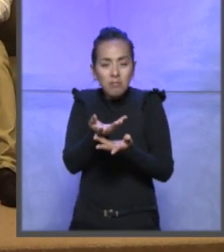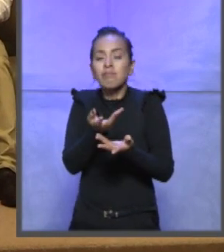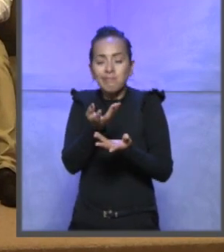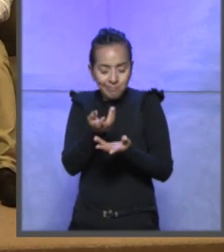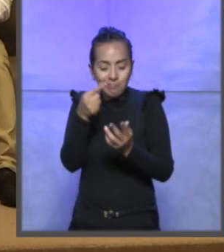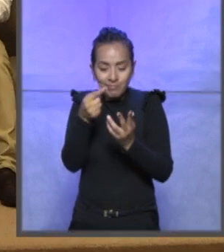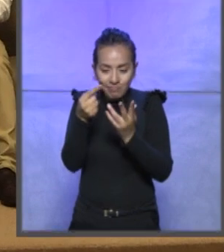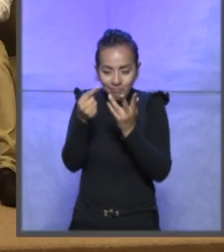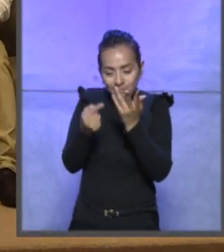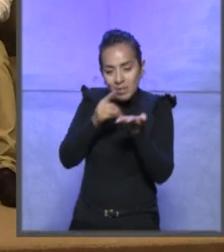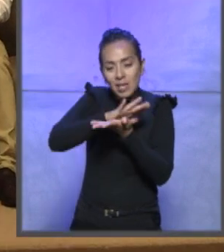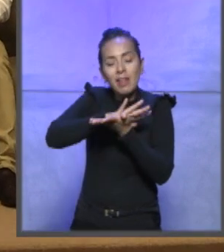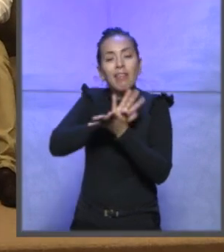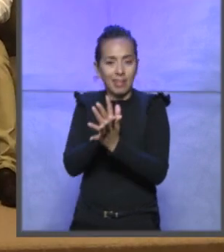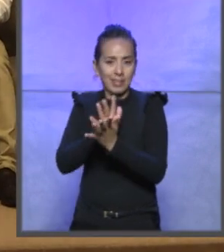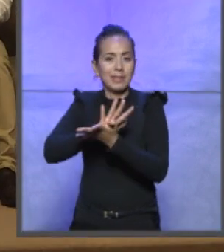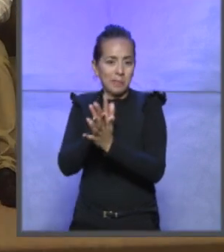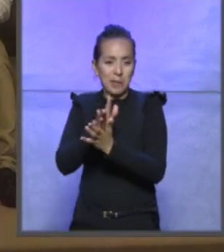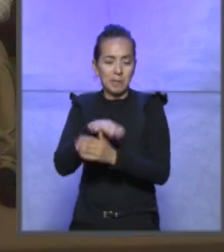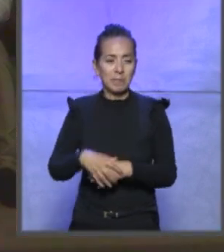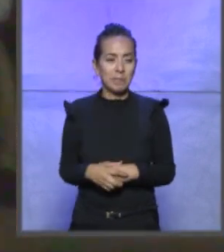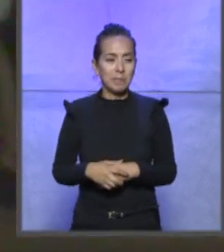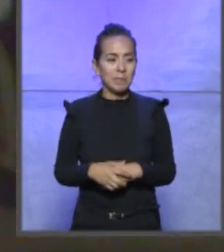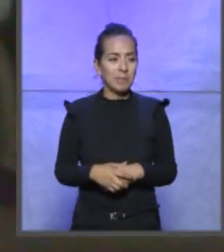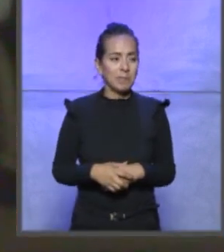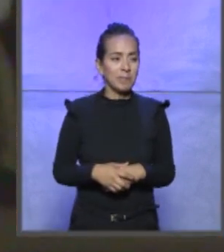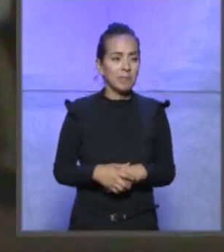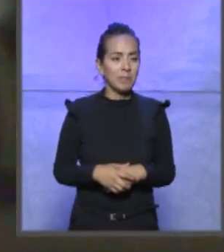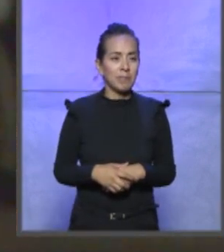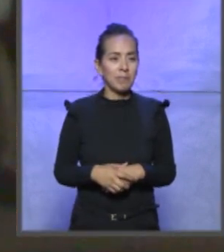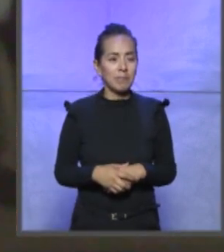cosas y muchas más, nuestro país discrimina.